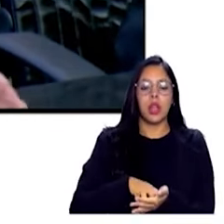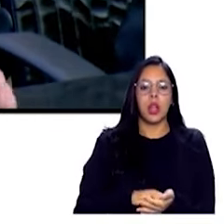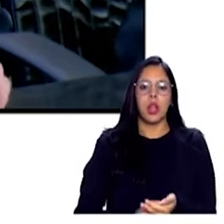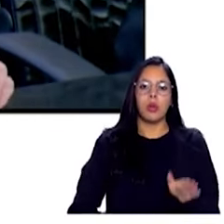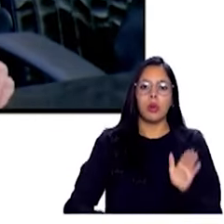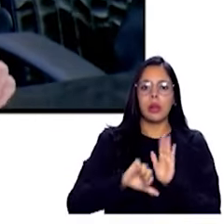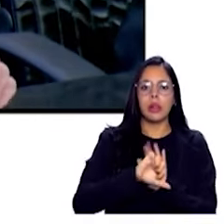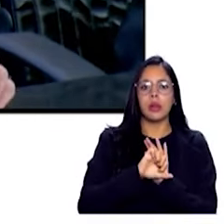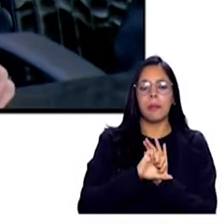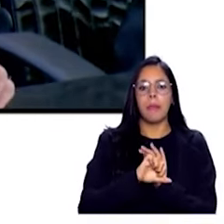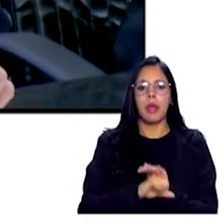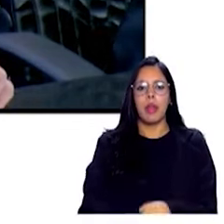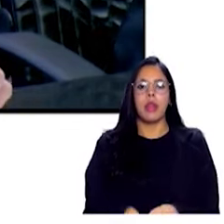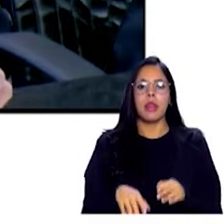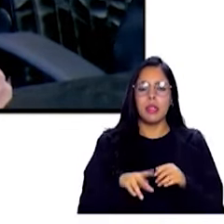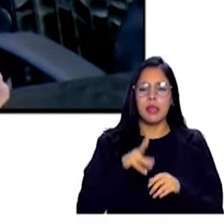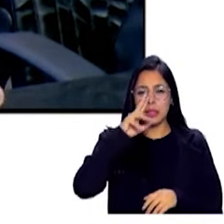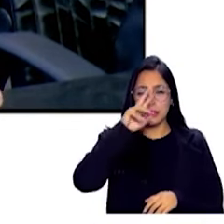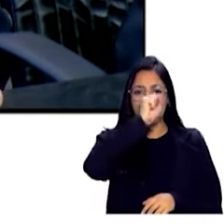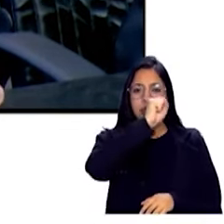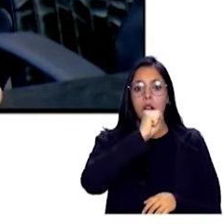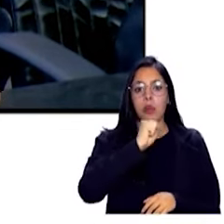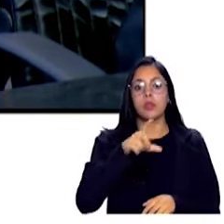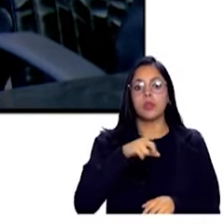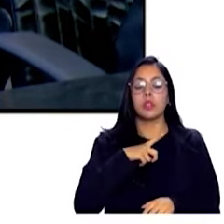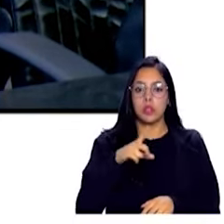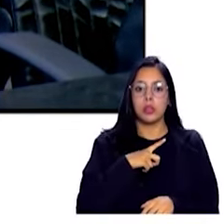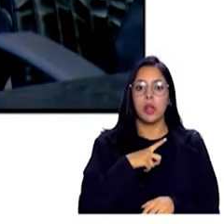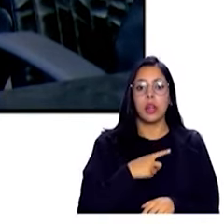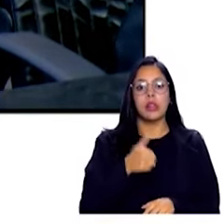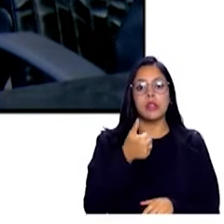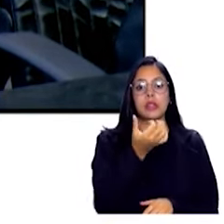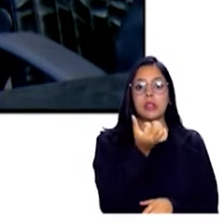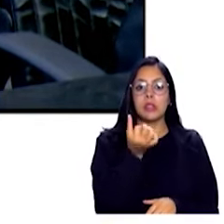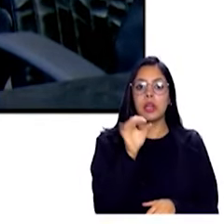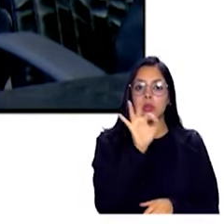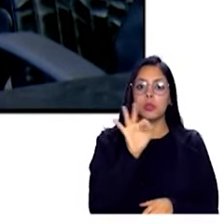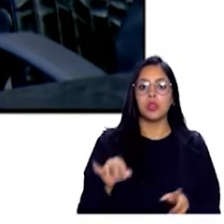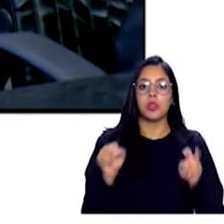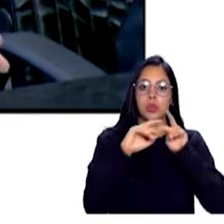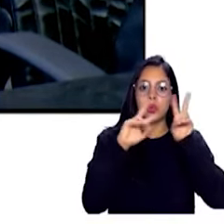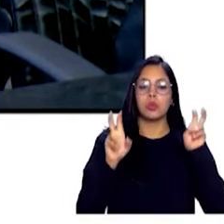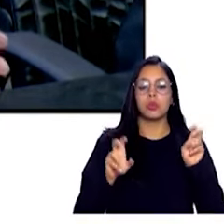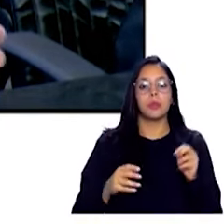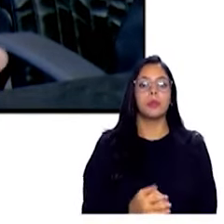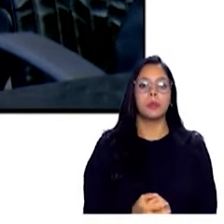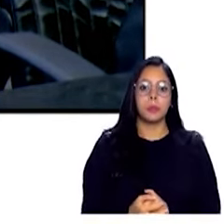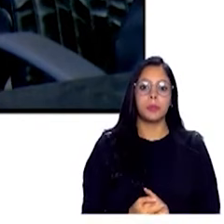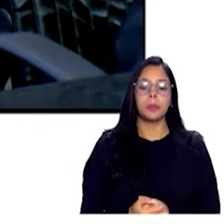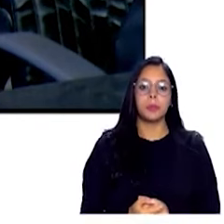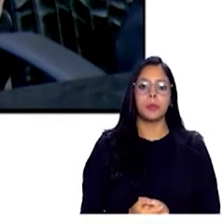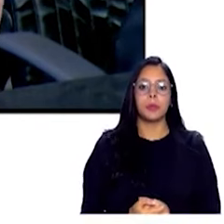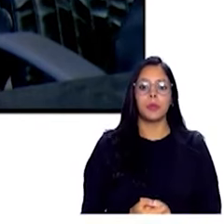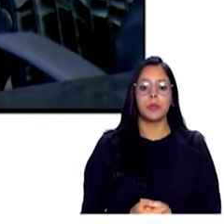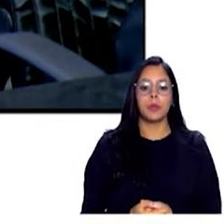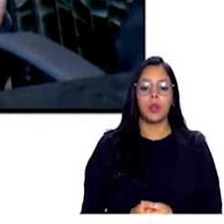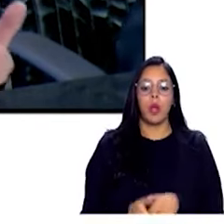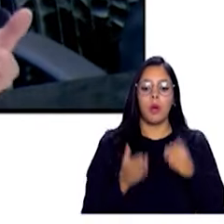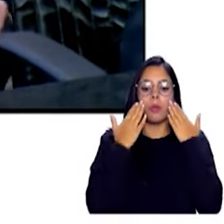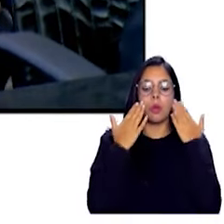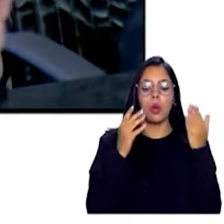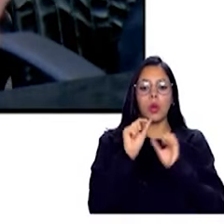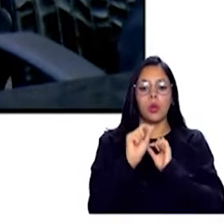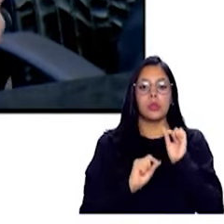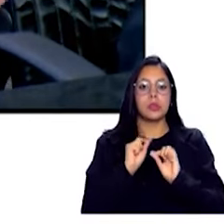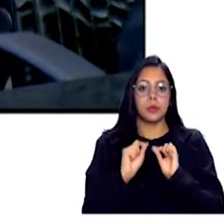apelación el 16% de Los asuntos esto por un lado indica hasta cierto Punto Que el sistema Que Hay Un buen